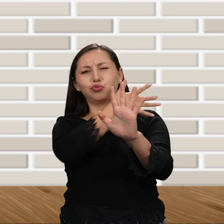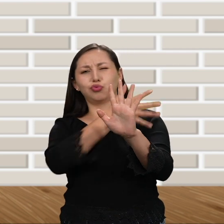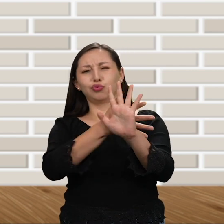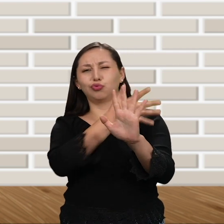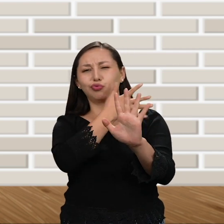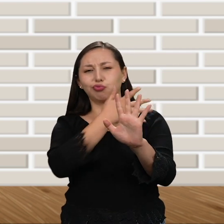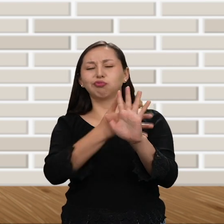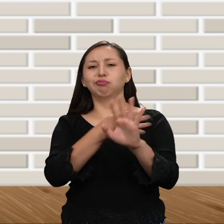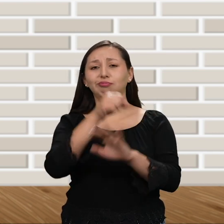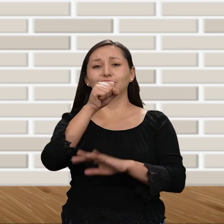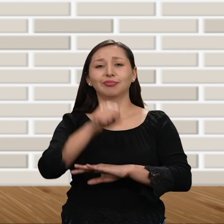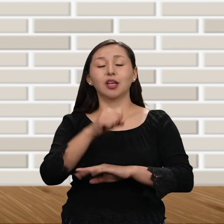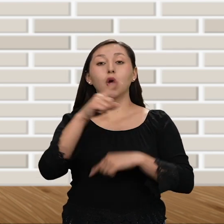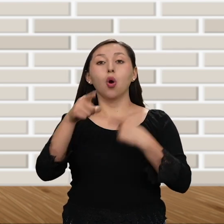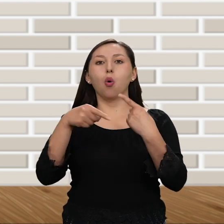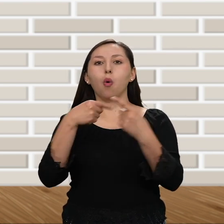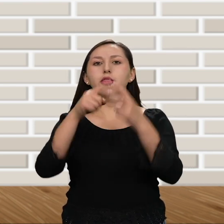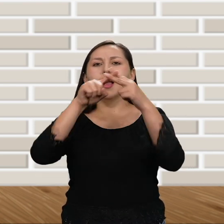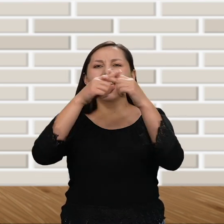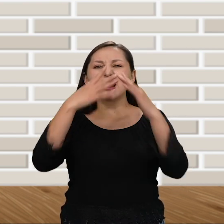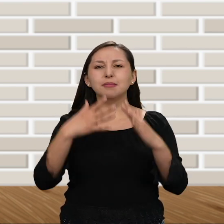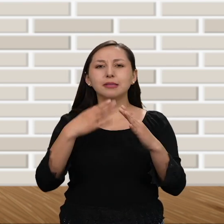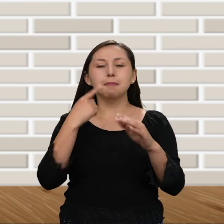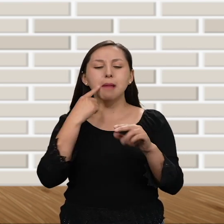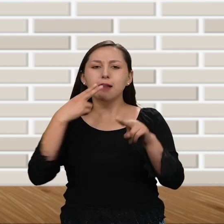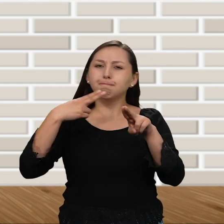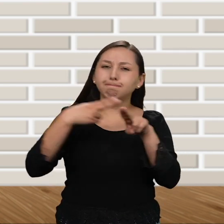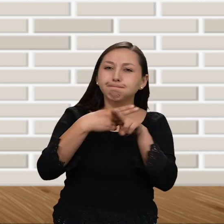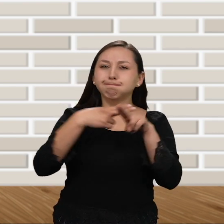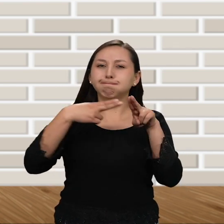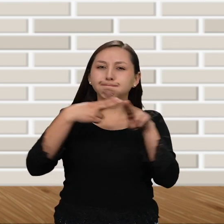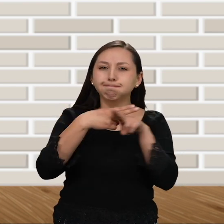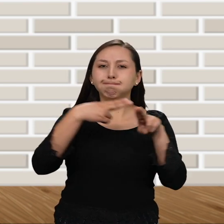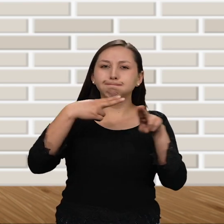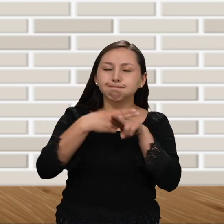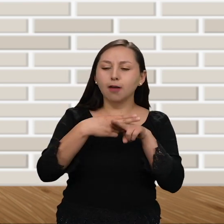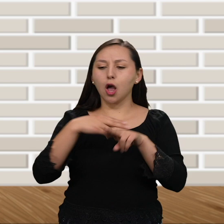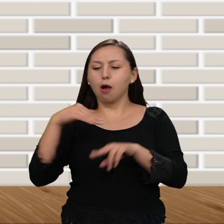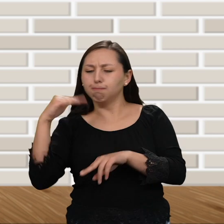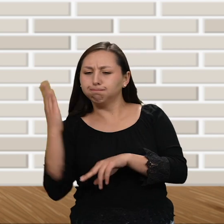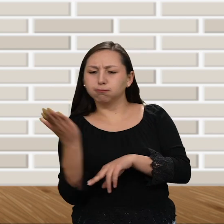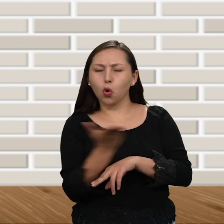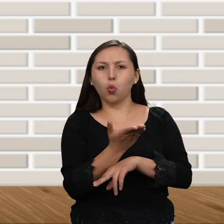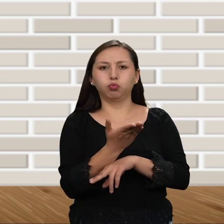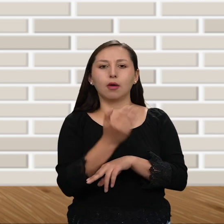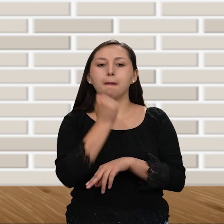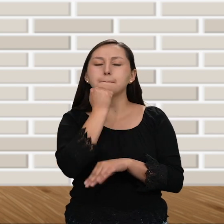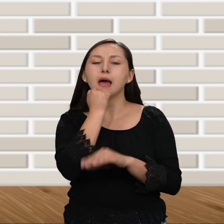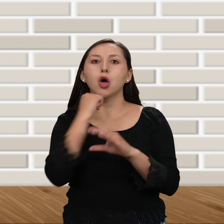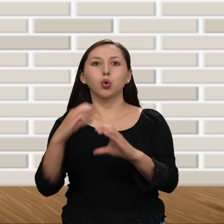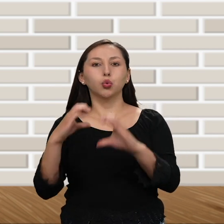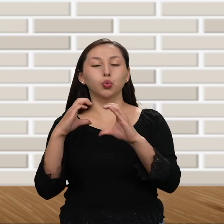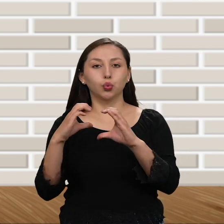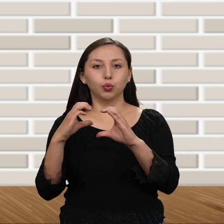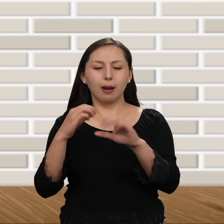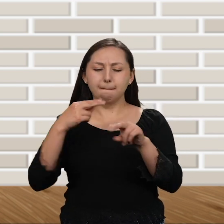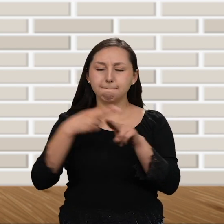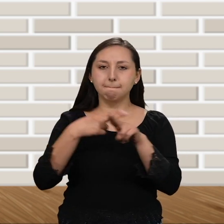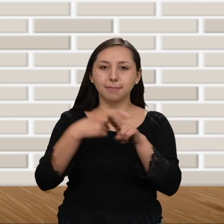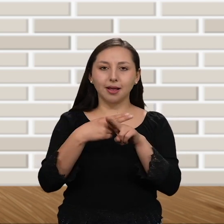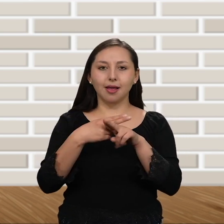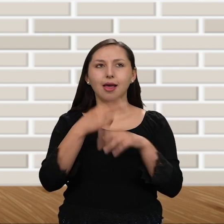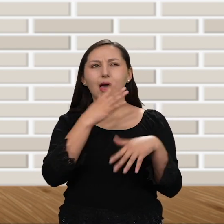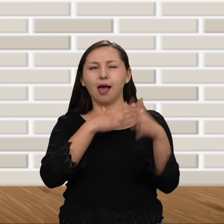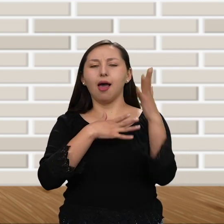las técnicas de fabricación de herramientas de piedra pulimentada. Pero eso no es todo. Es en el Neolítico cuando el ser